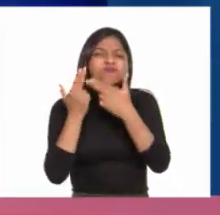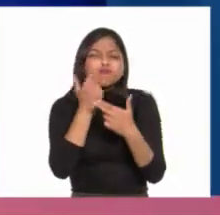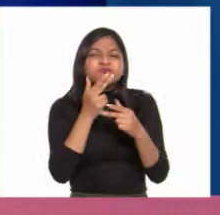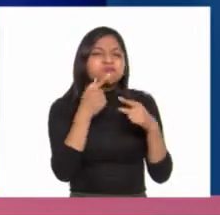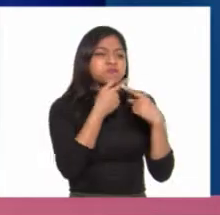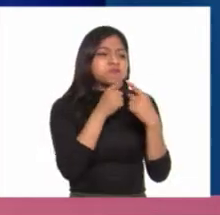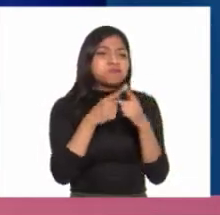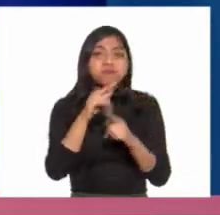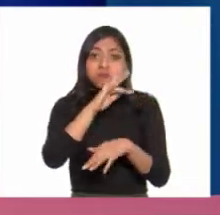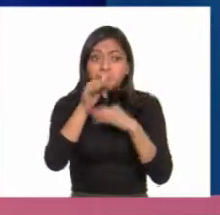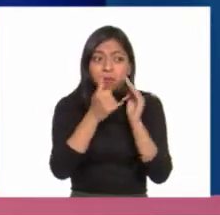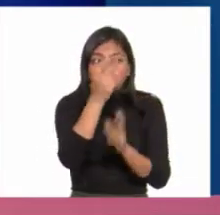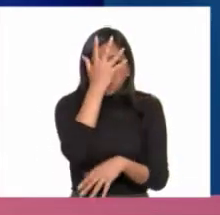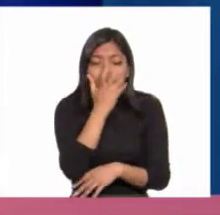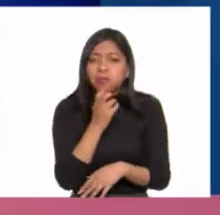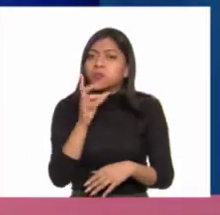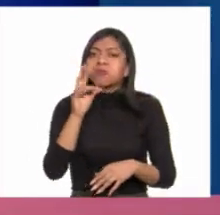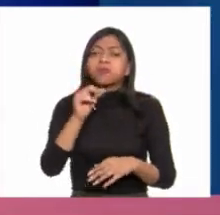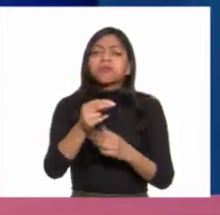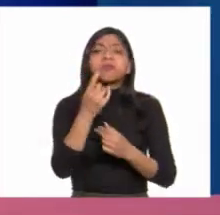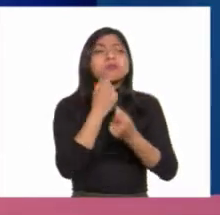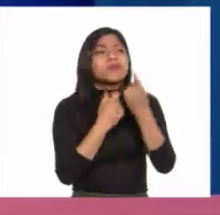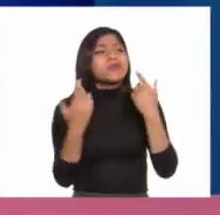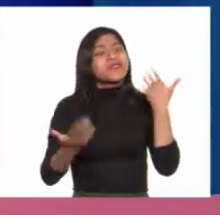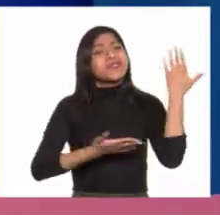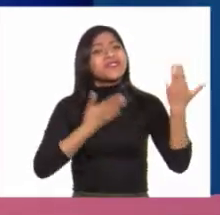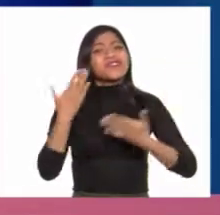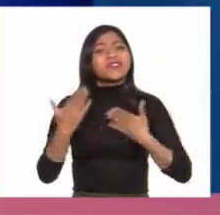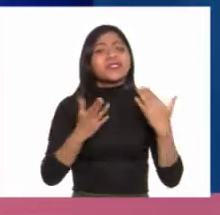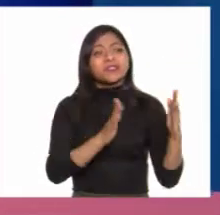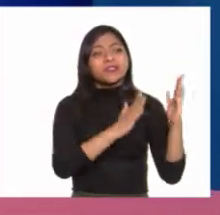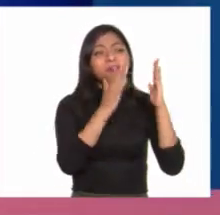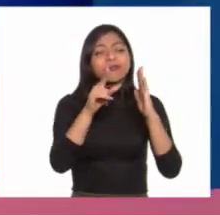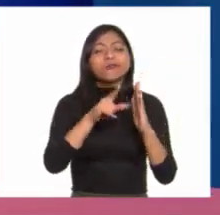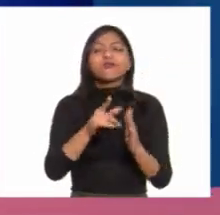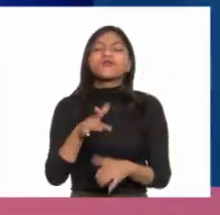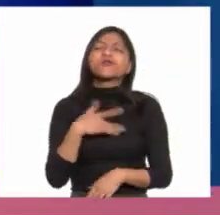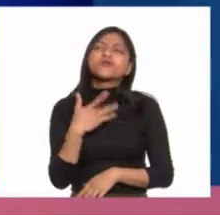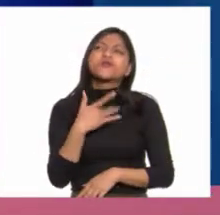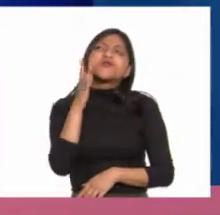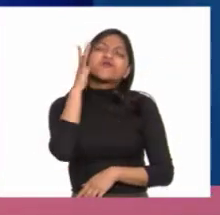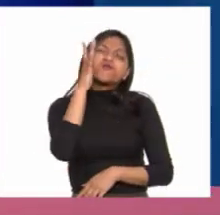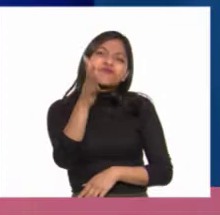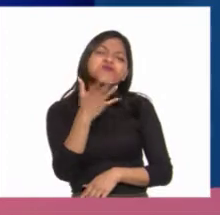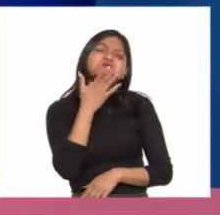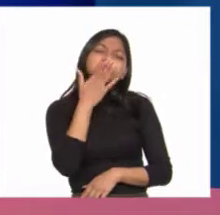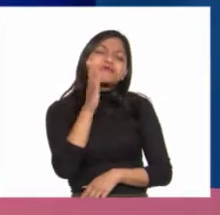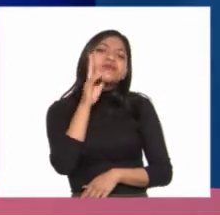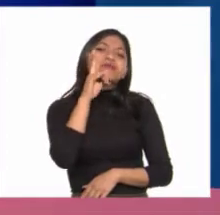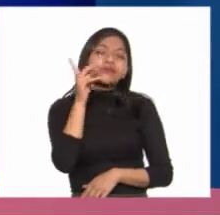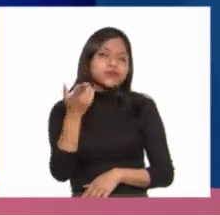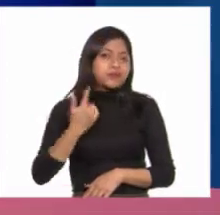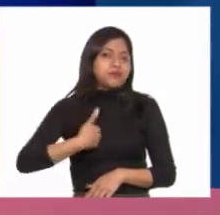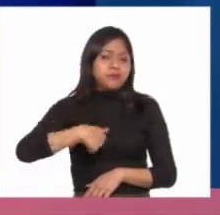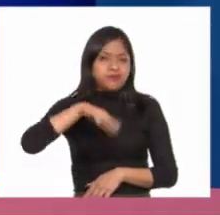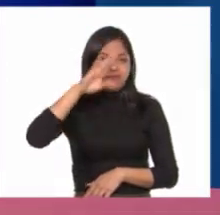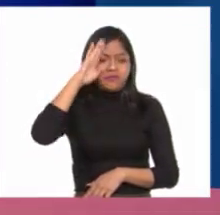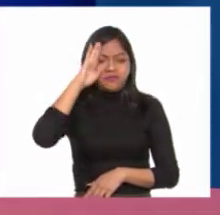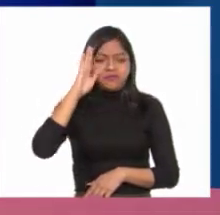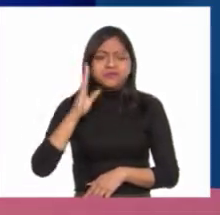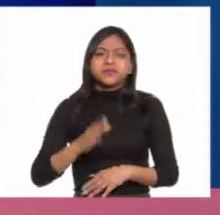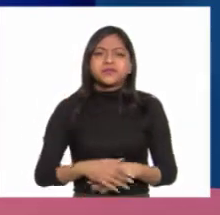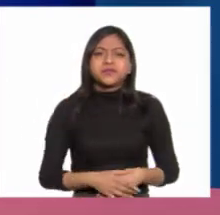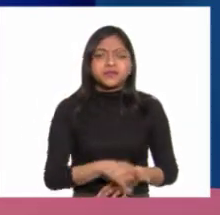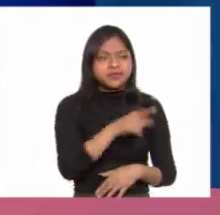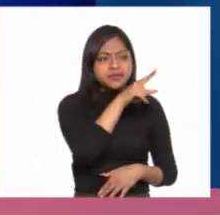están tristes, unos van contentos y otros llenos de esperanza. Y yo me pregunto, ¿con cuál de